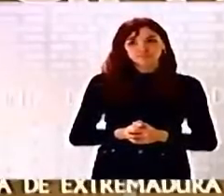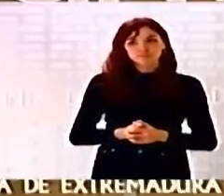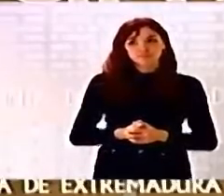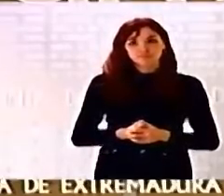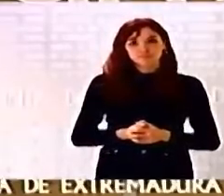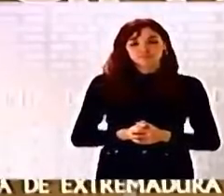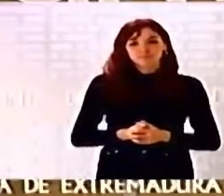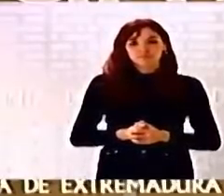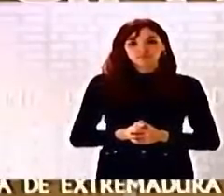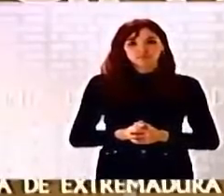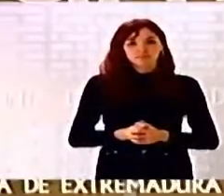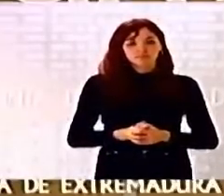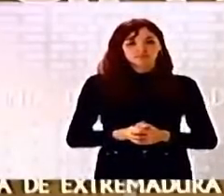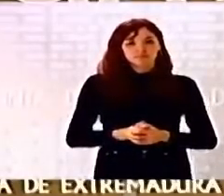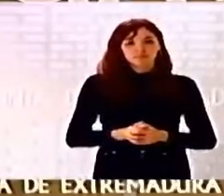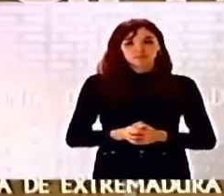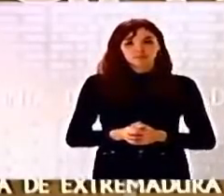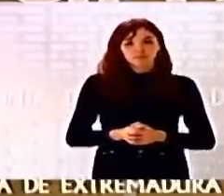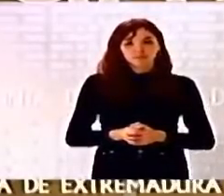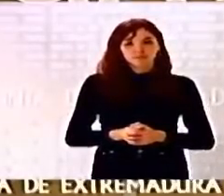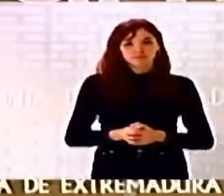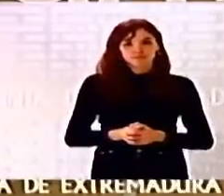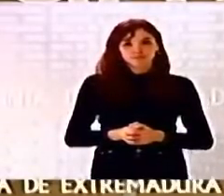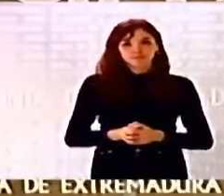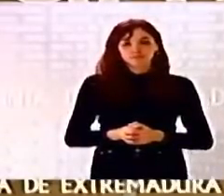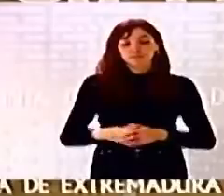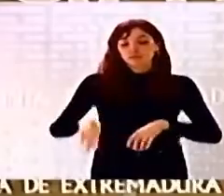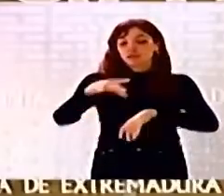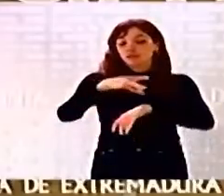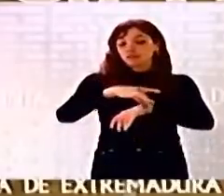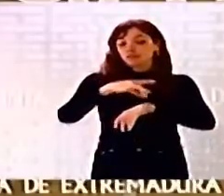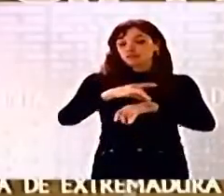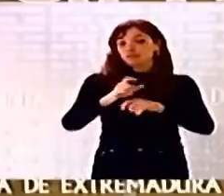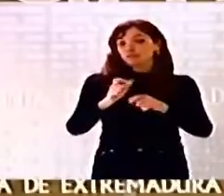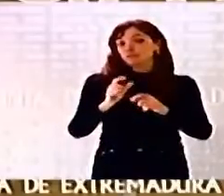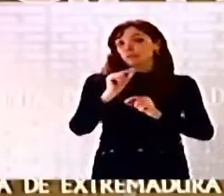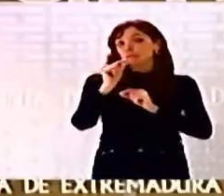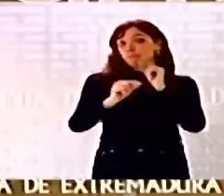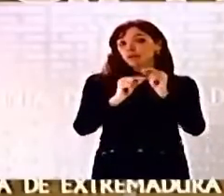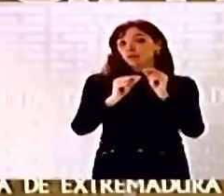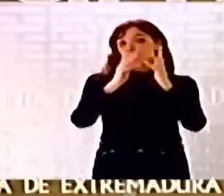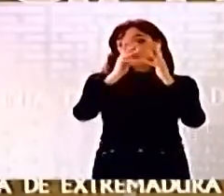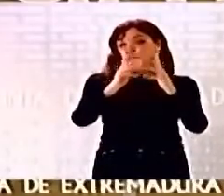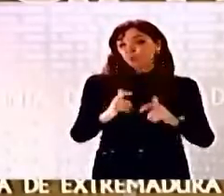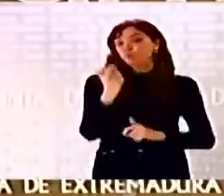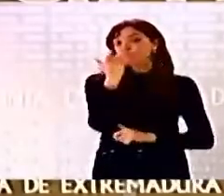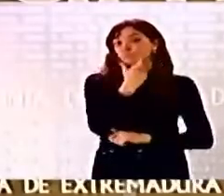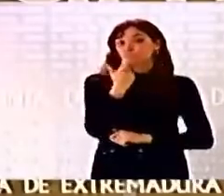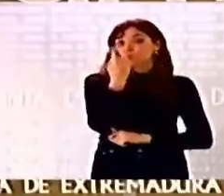La velocidad media de crecimiento del virus a los 7 días